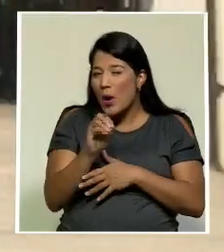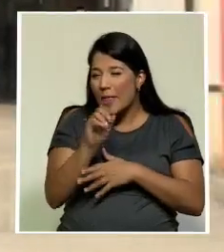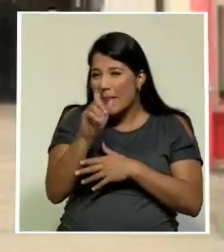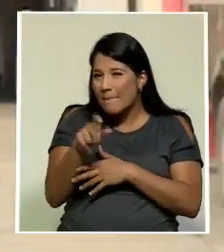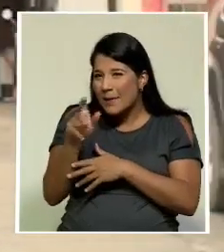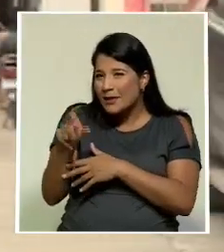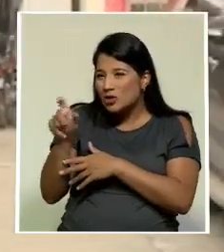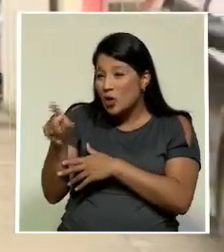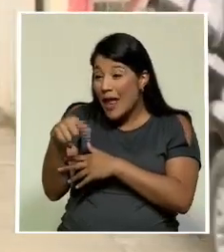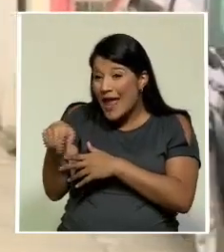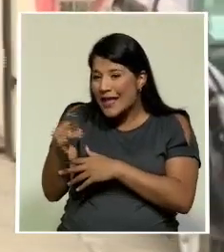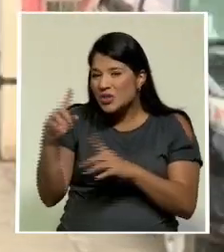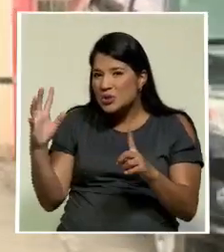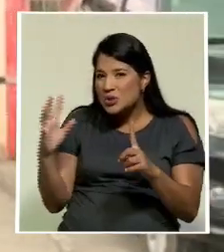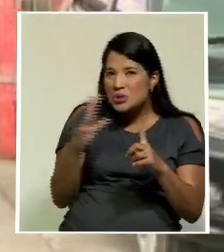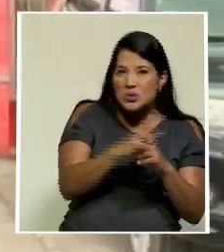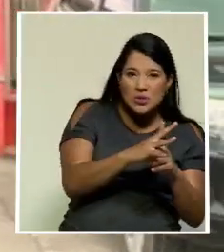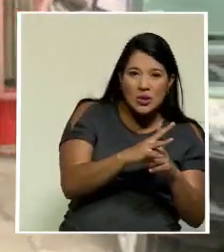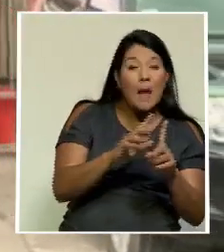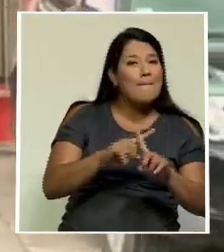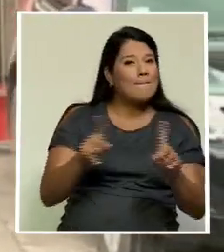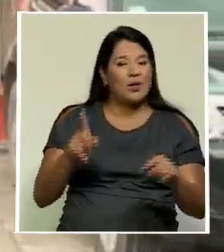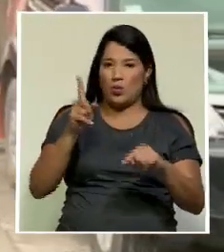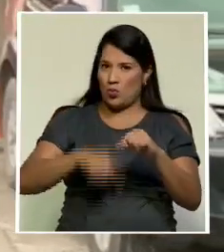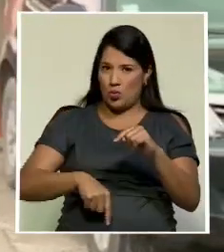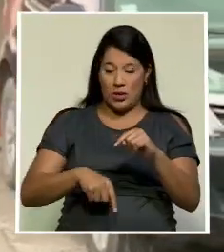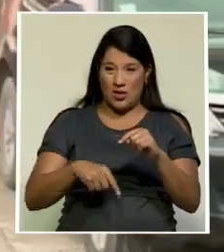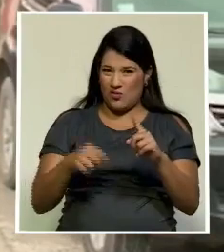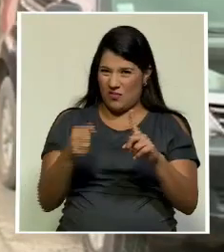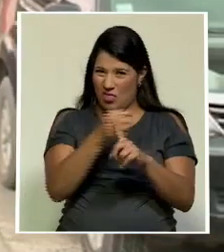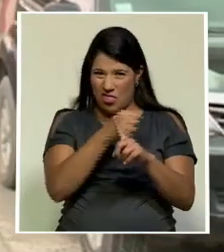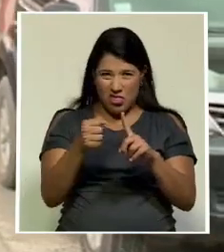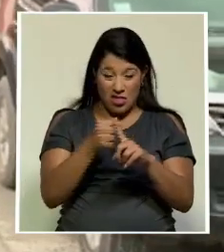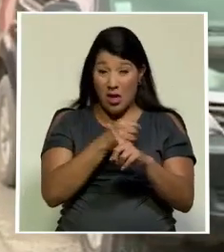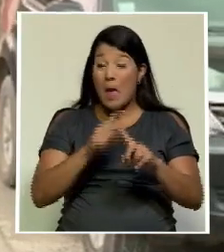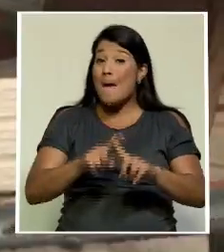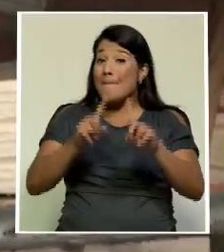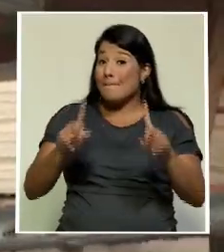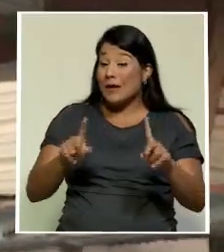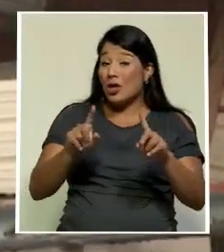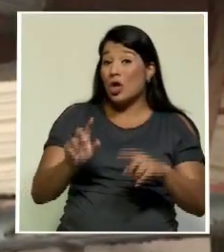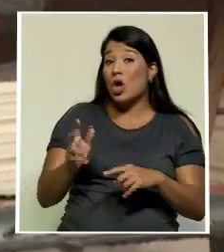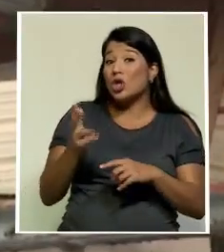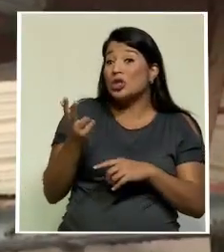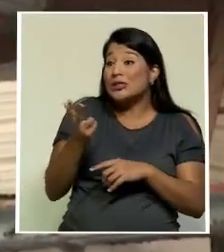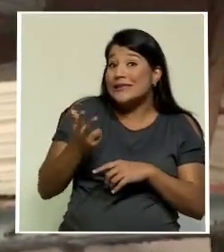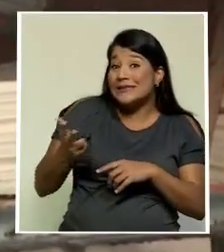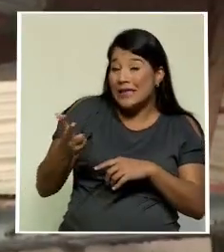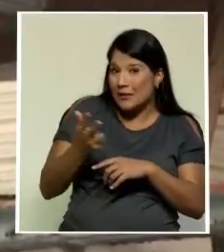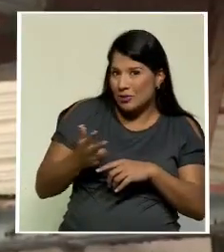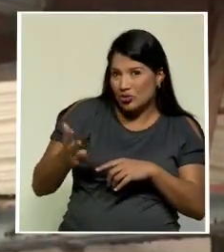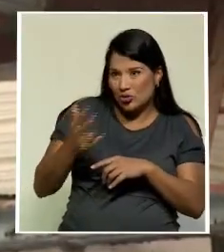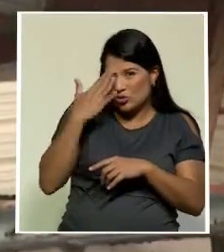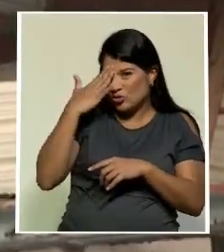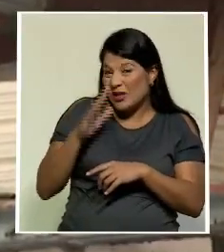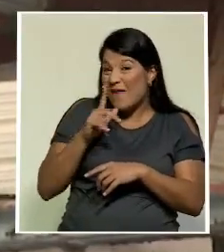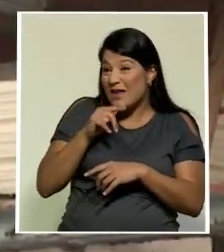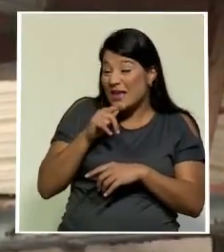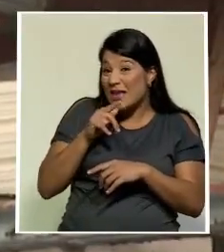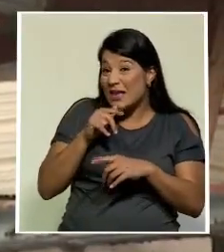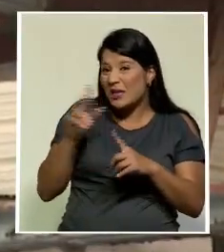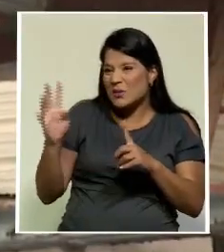intentaron agredir a Rivera sin lograrlo. Sin embargo, según la acusación, al menos 3 personas que no fueron identificadas sujetaron a